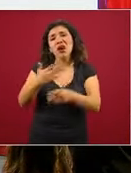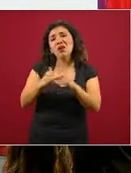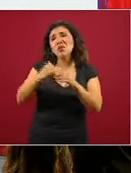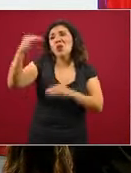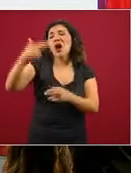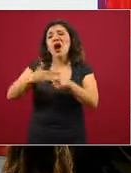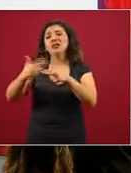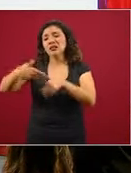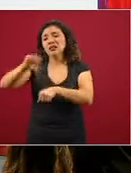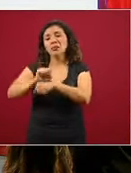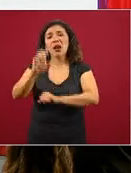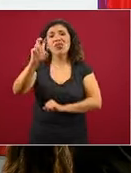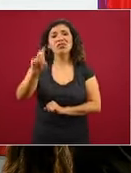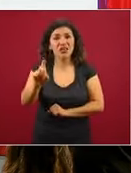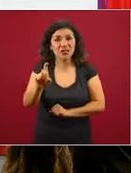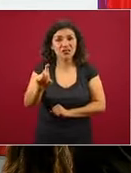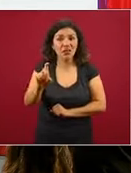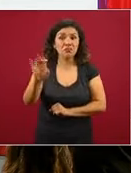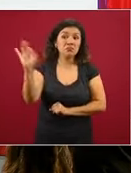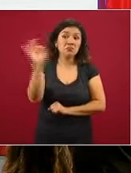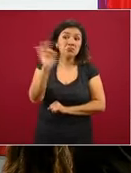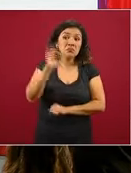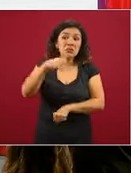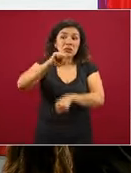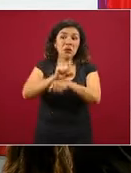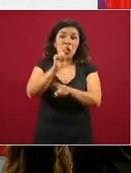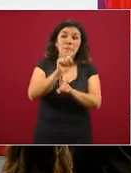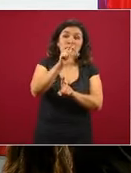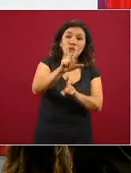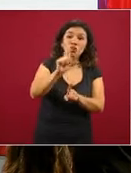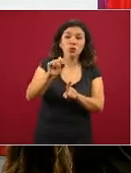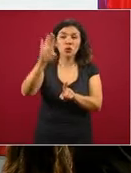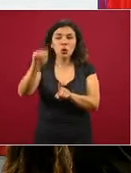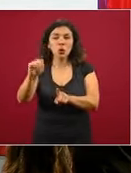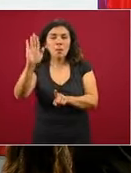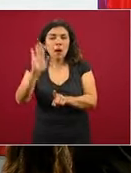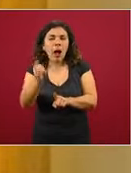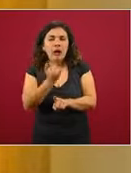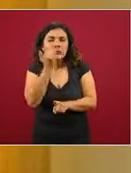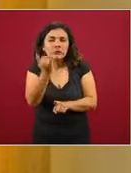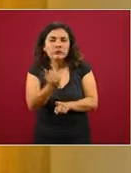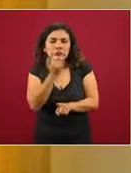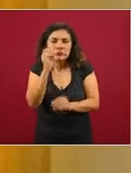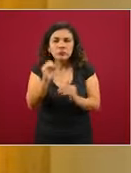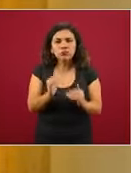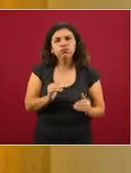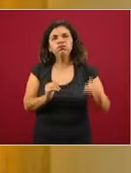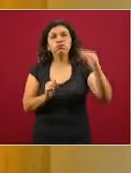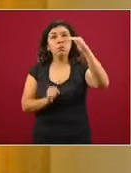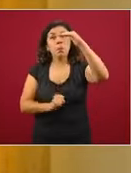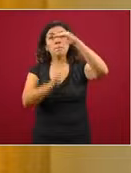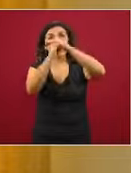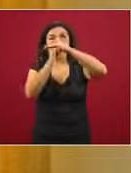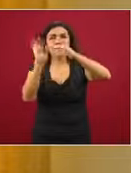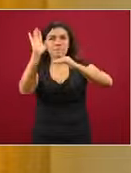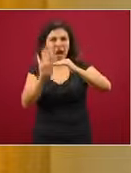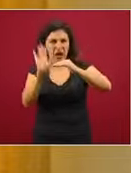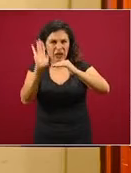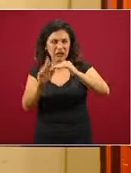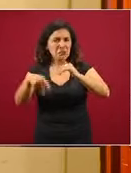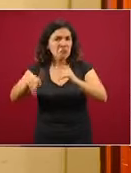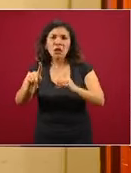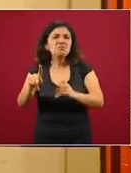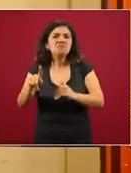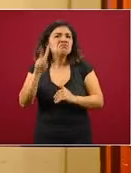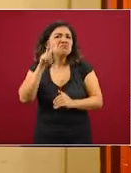la semana 30. Hubiera parecido que entre la semana 28 y 29 pudiera haber llegado a un primer ACME, pero no, vemos